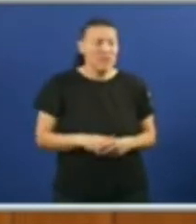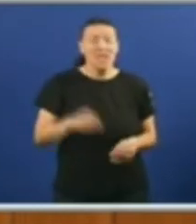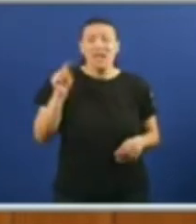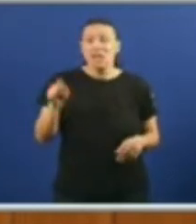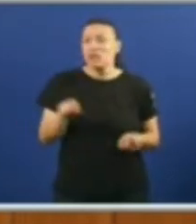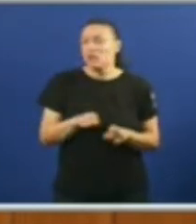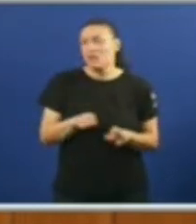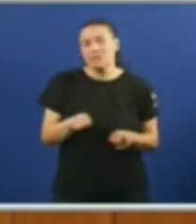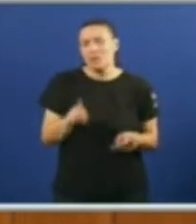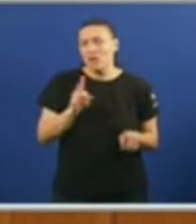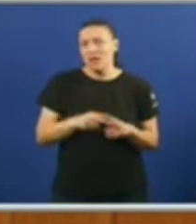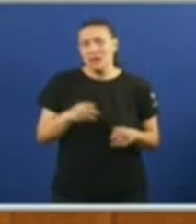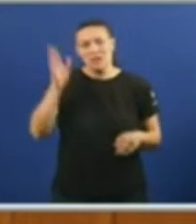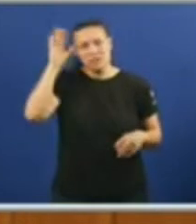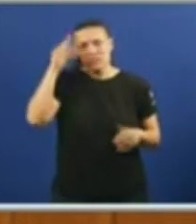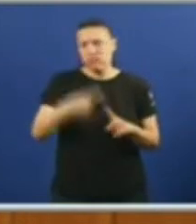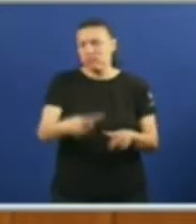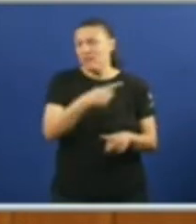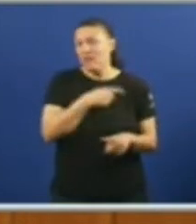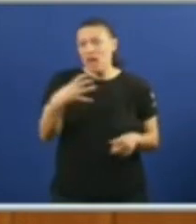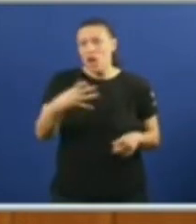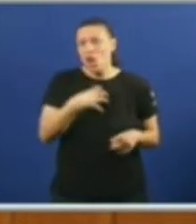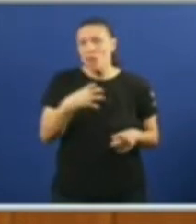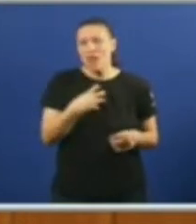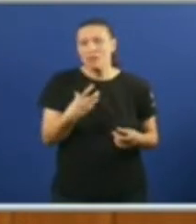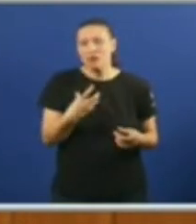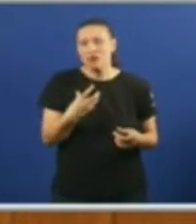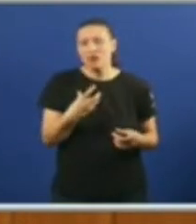é unha auténtica barbaridade que non podemos